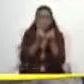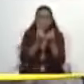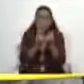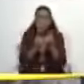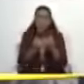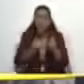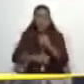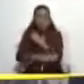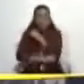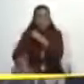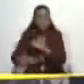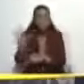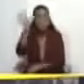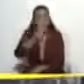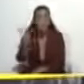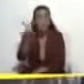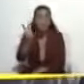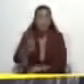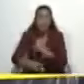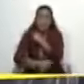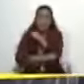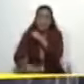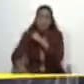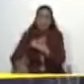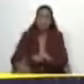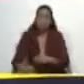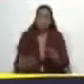contra la traición.